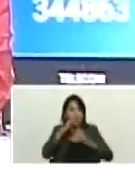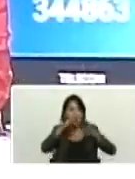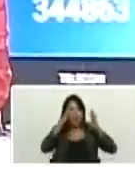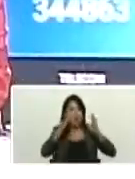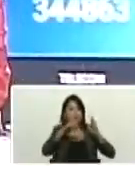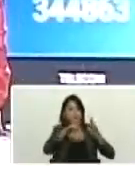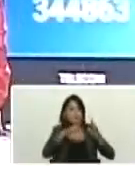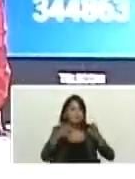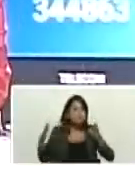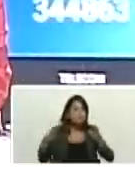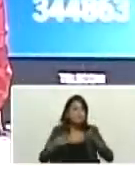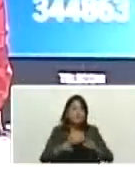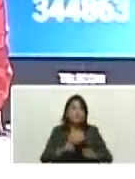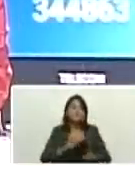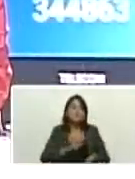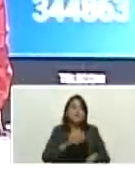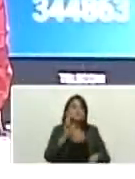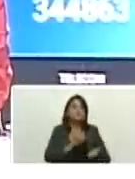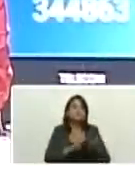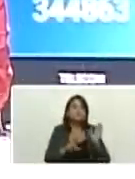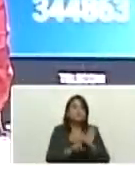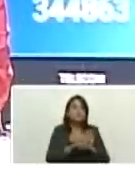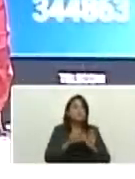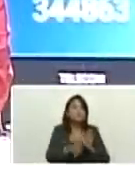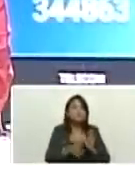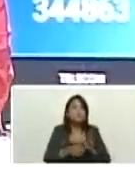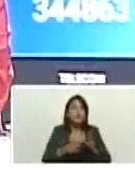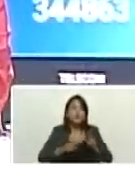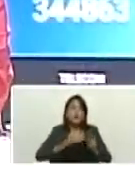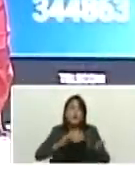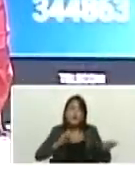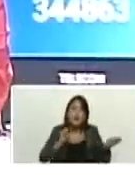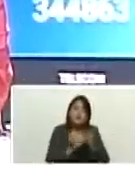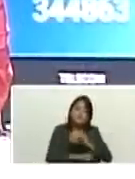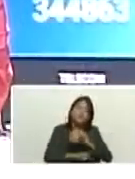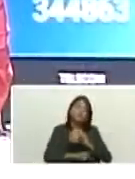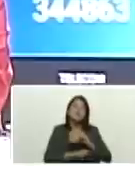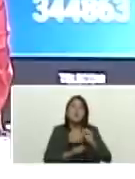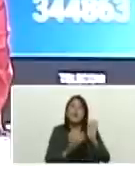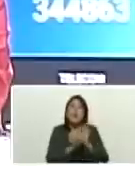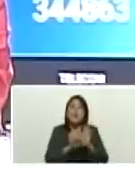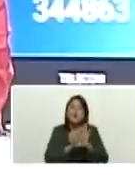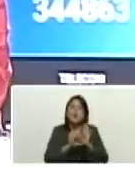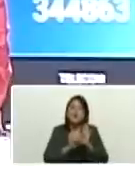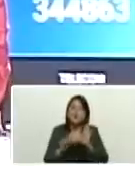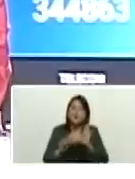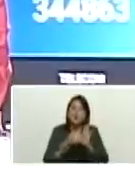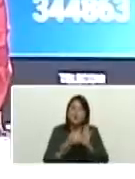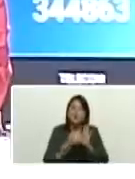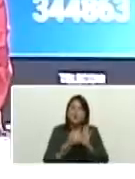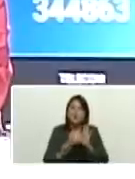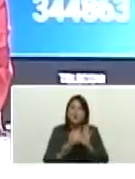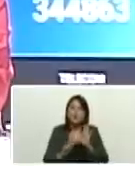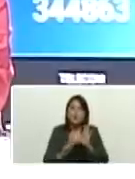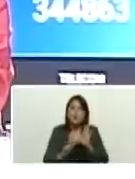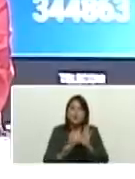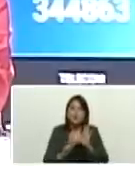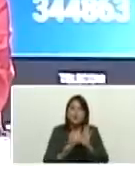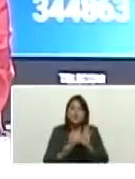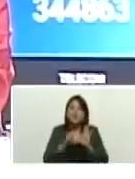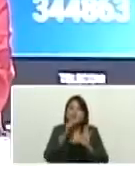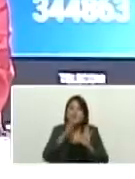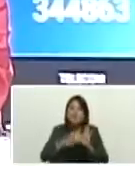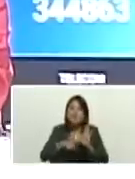convocando a referéndum. El primer referéndum en la historia política de Venezuela se hizo por firma del presidente